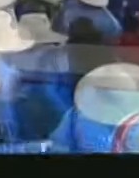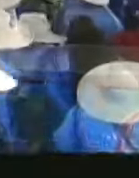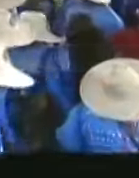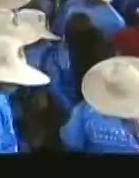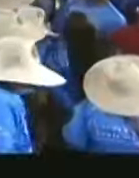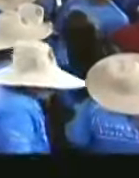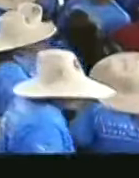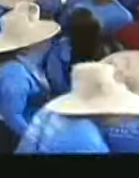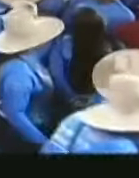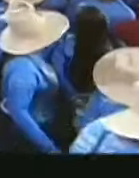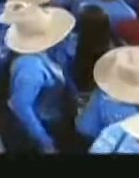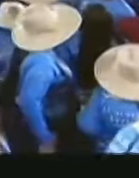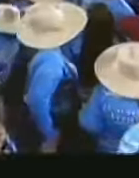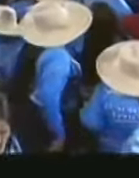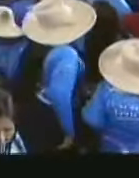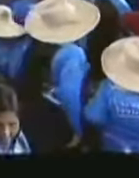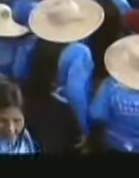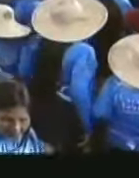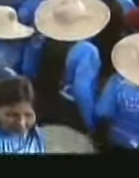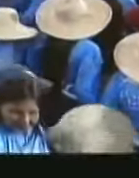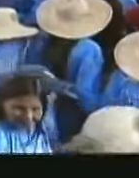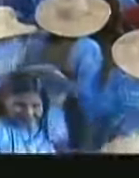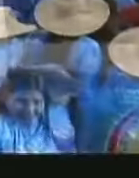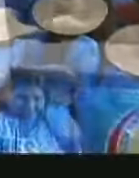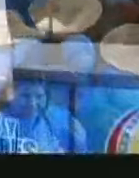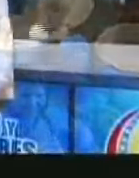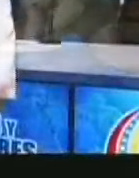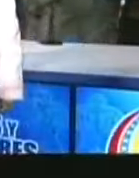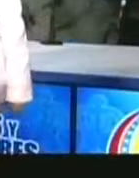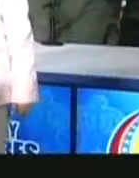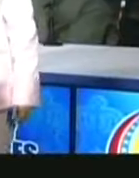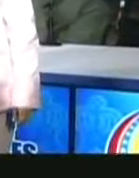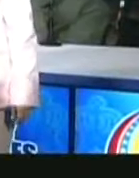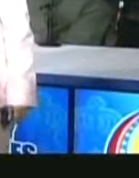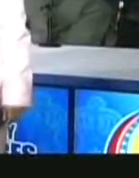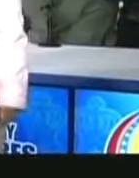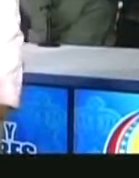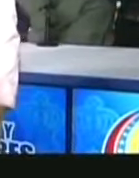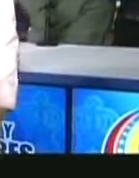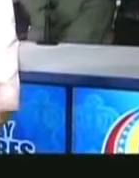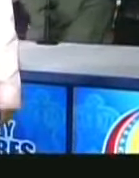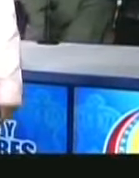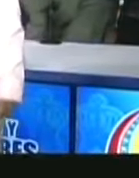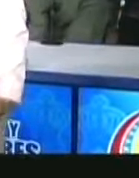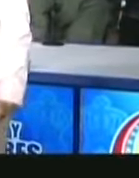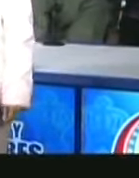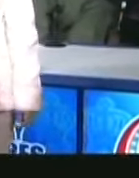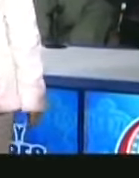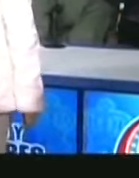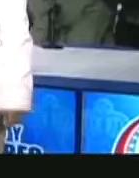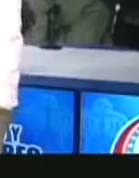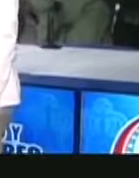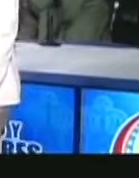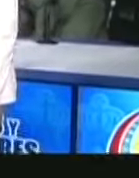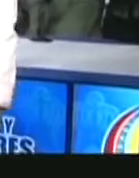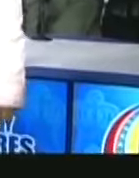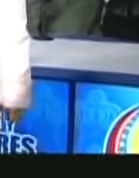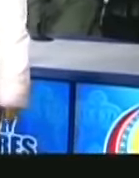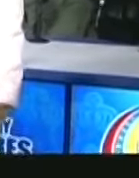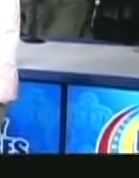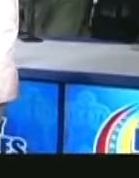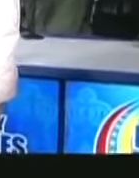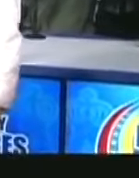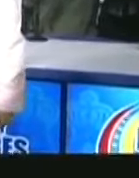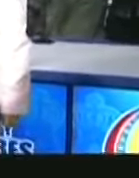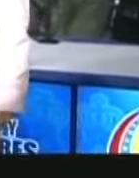un 25% y la acuicultura un 20%. En el caso de la pesca, el rubro con mayor crecimiento fue la sardina con